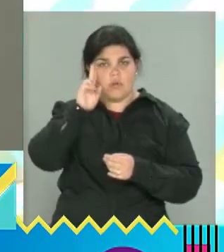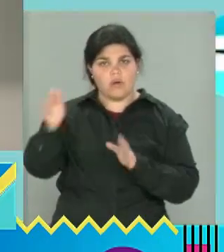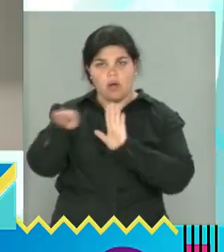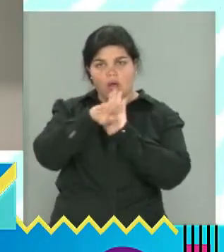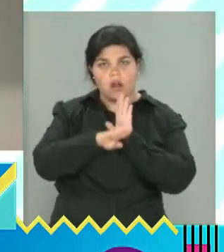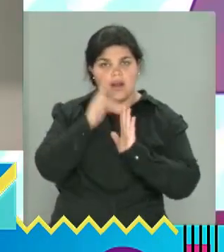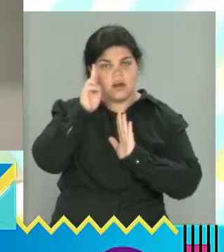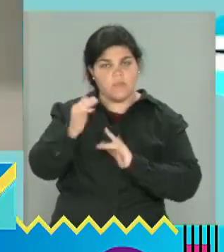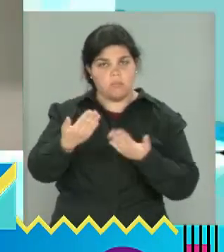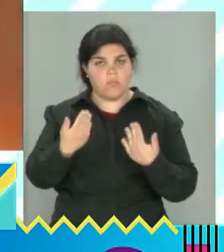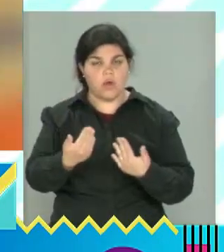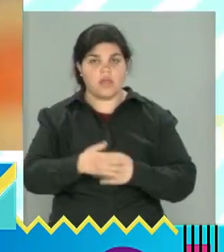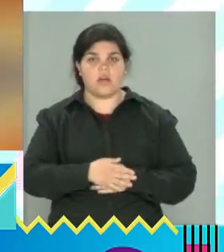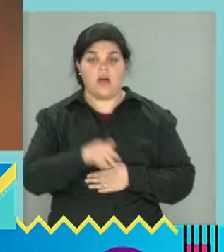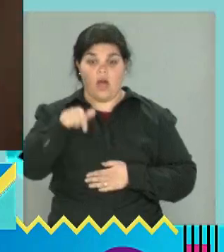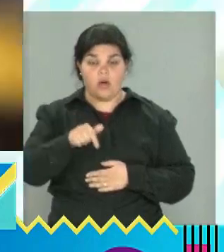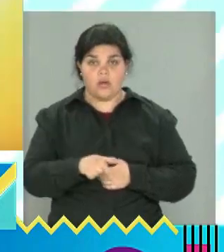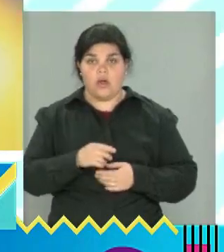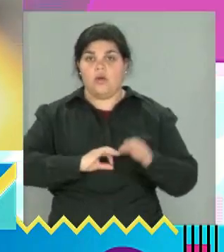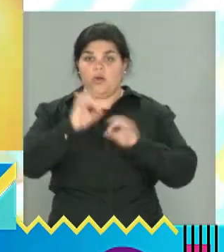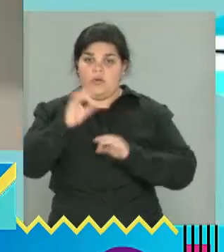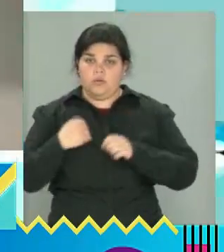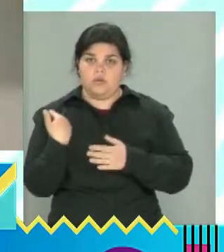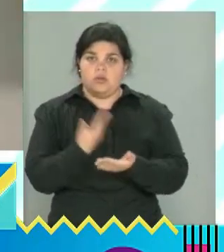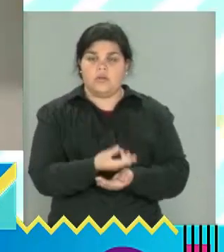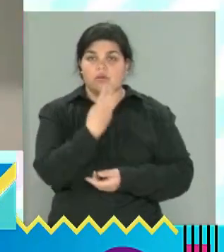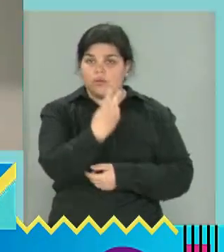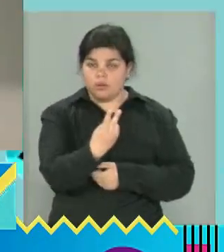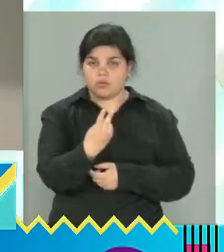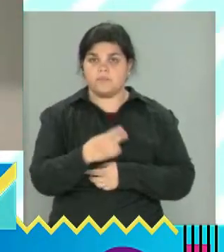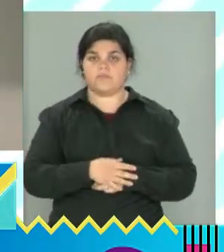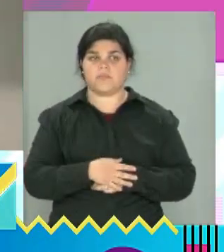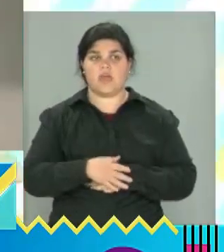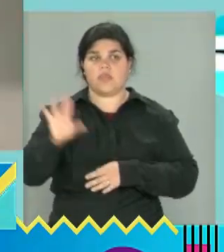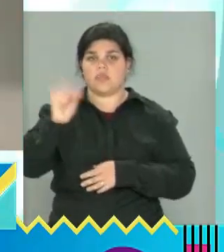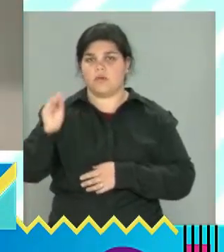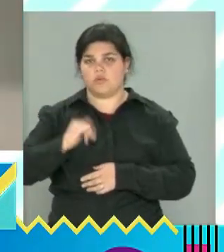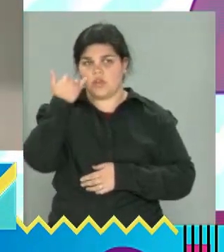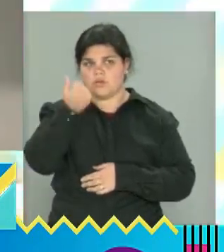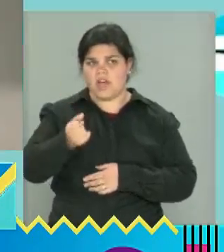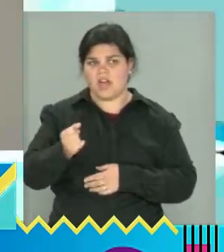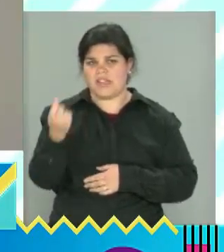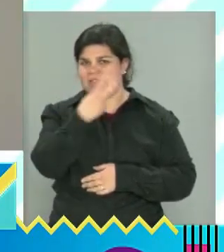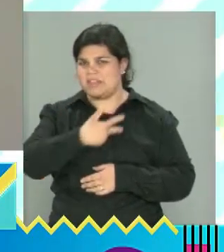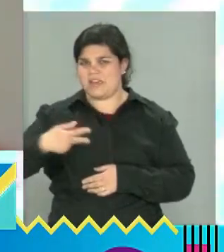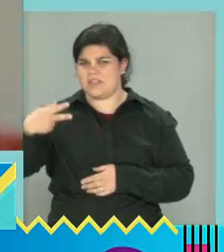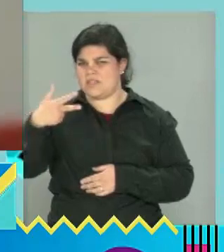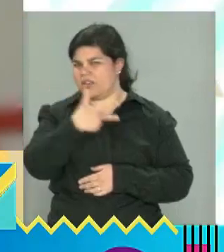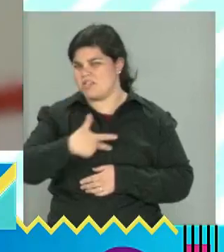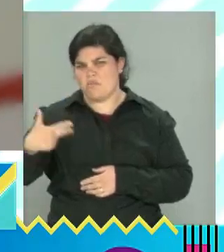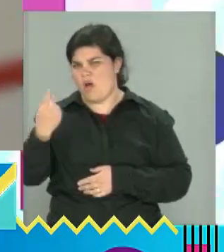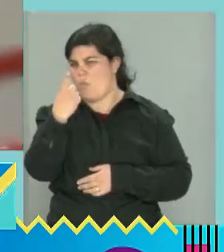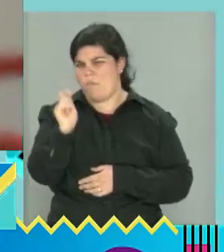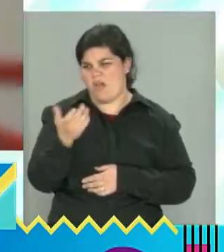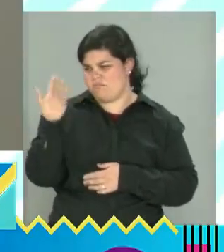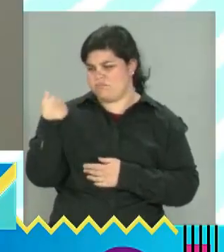este contexto se han presentado 2 proyectos de ley, un proyecto de ley en la Cámara de Diputados hace ya, no sé si 3 semanas, un mes, que tiene que ver